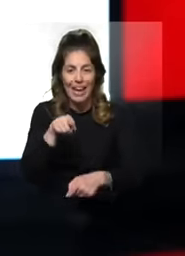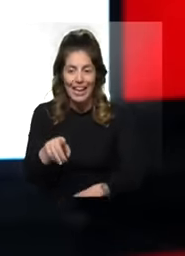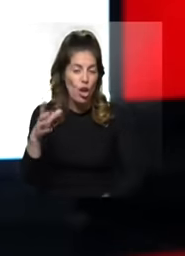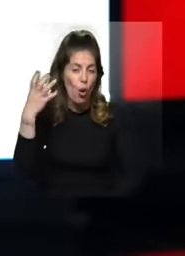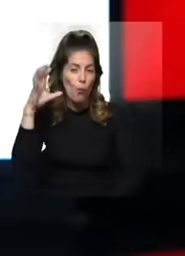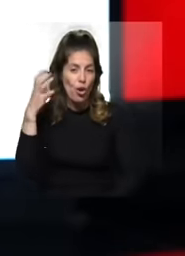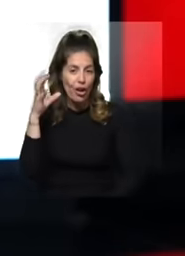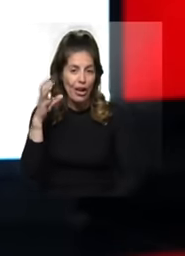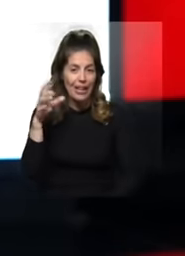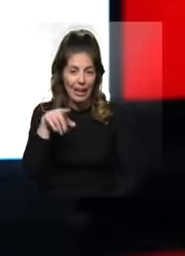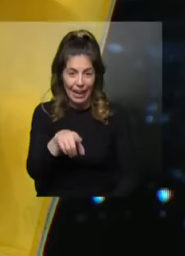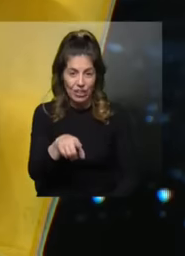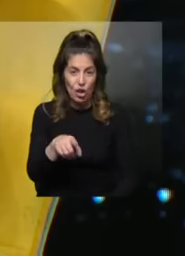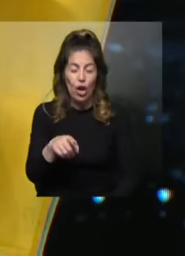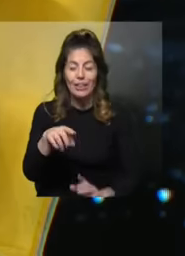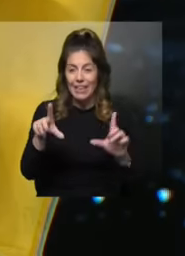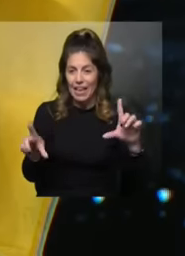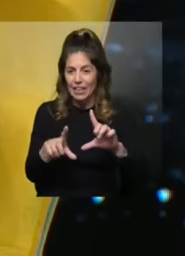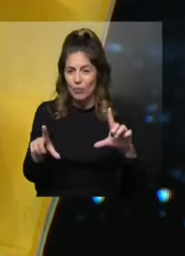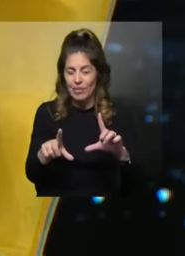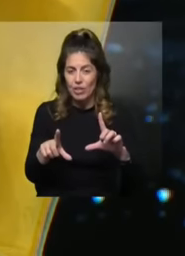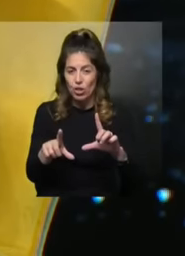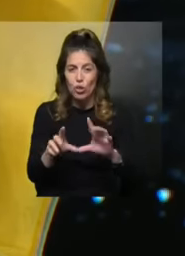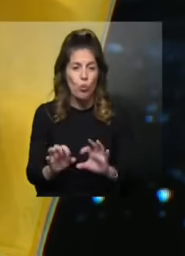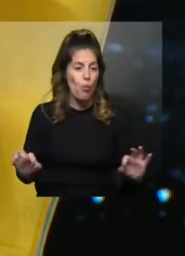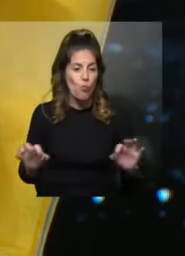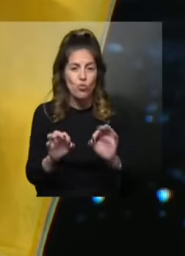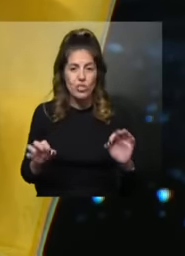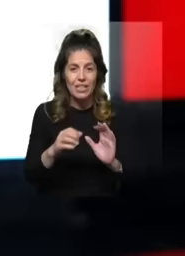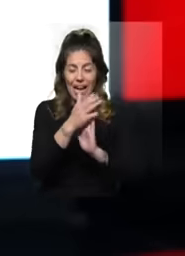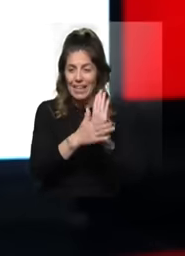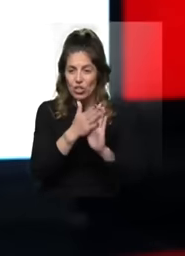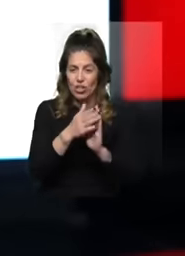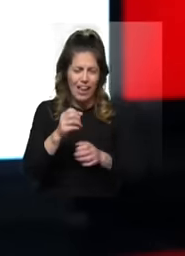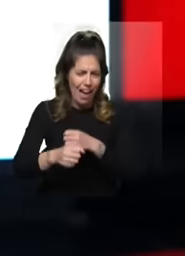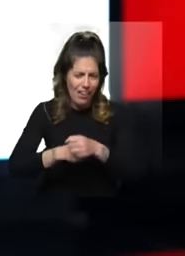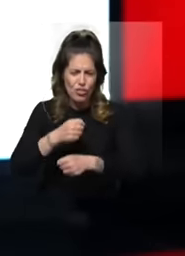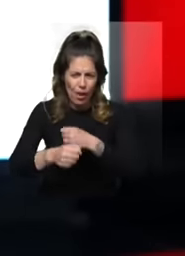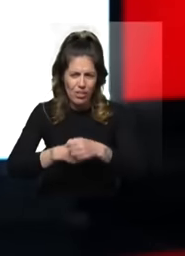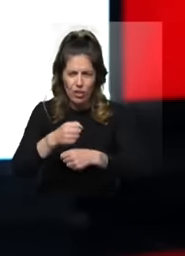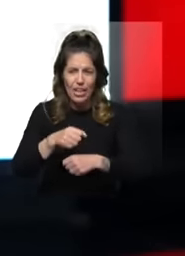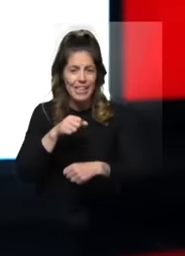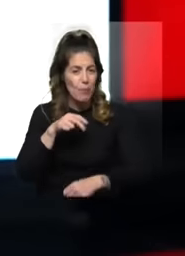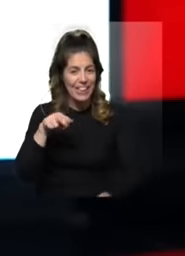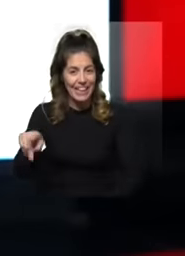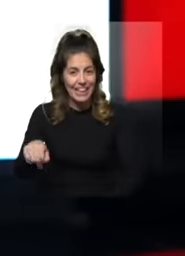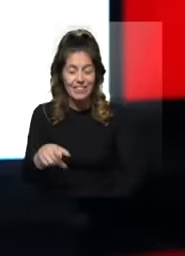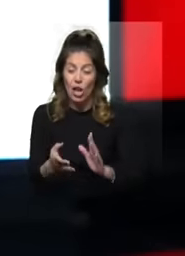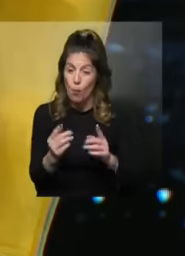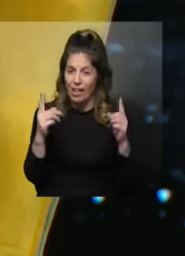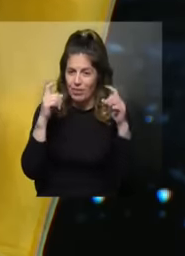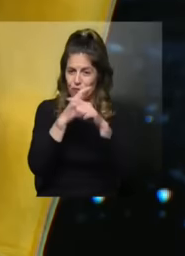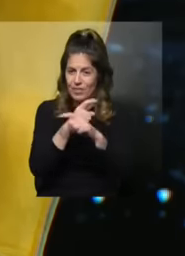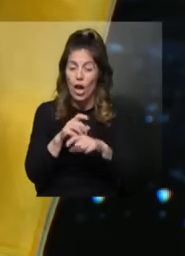de televisión con música nacional durante años. Y mantenerse, sí, de, eso es lo más difícil, ¿no? Y